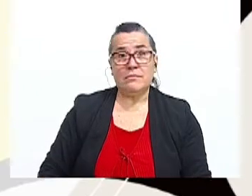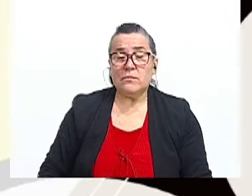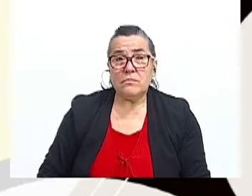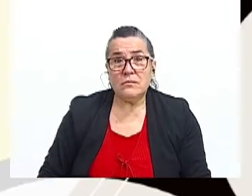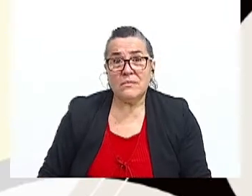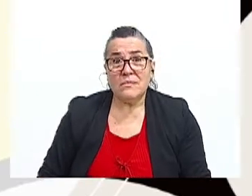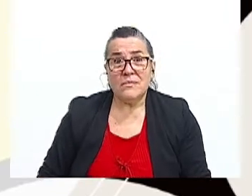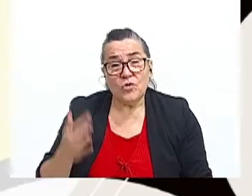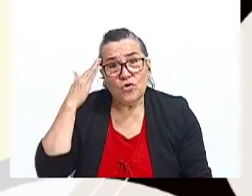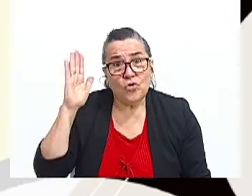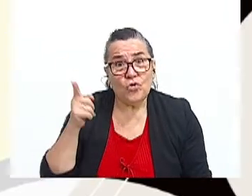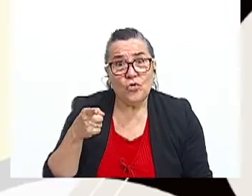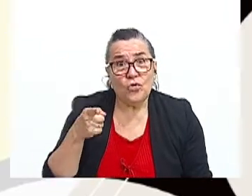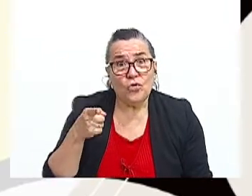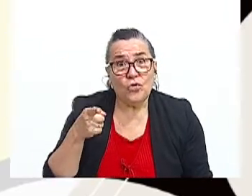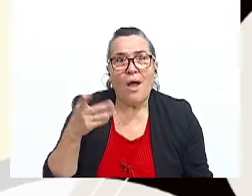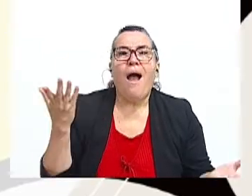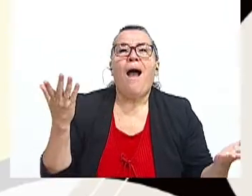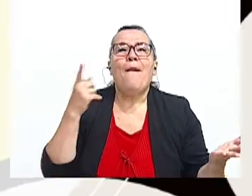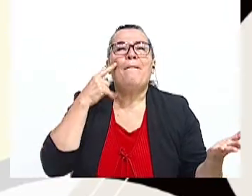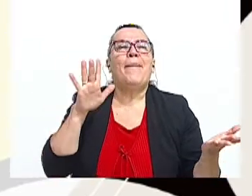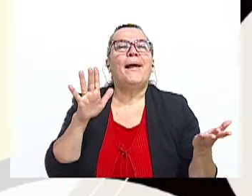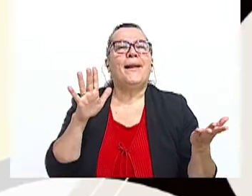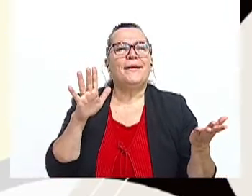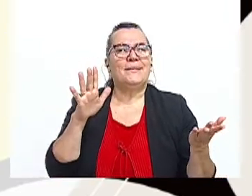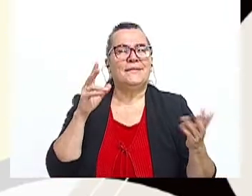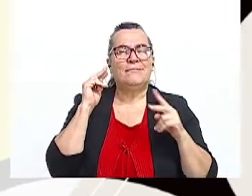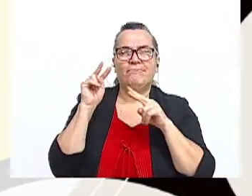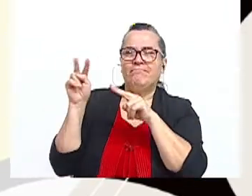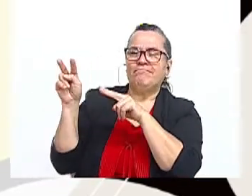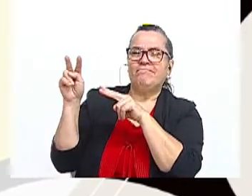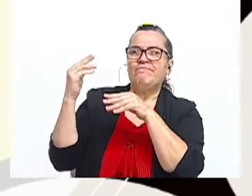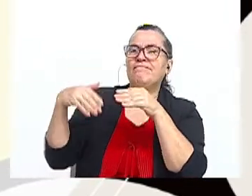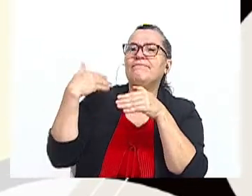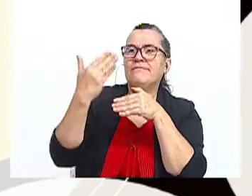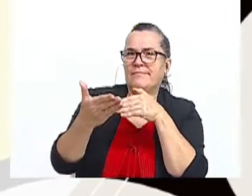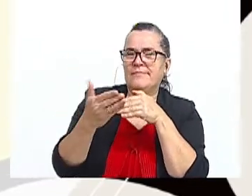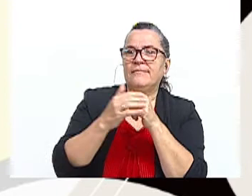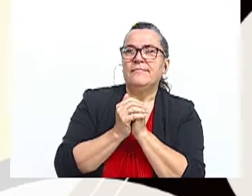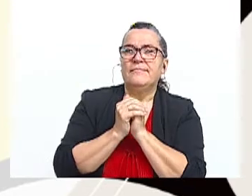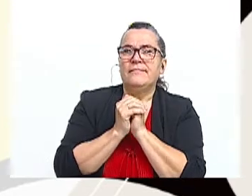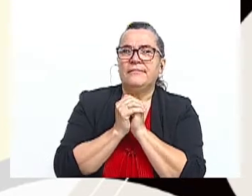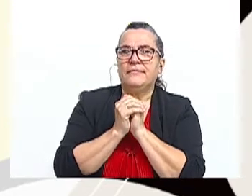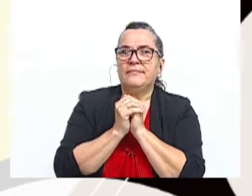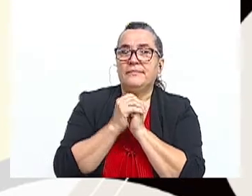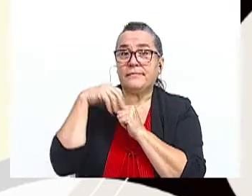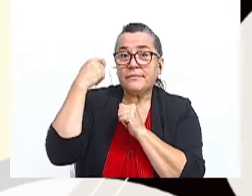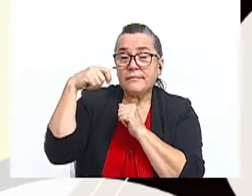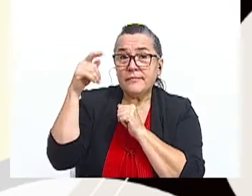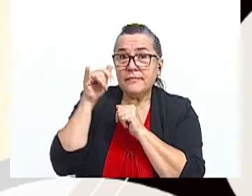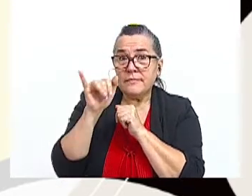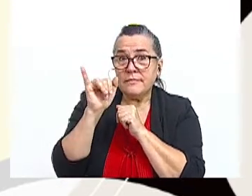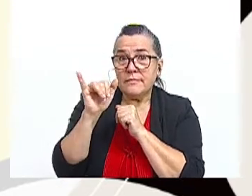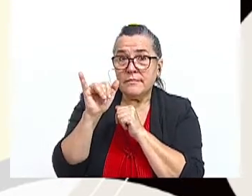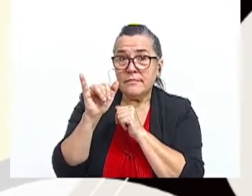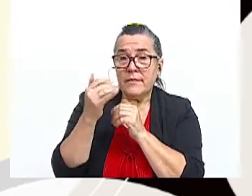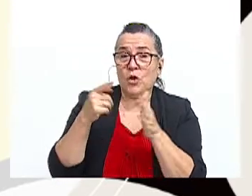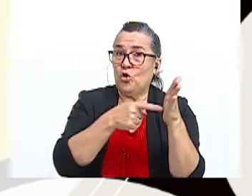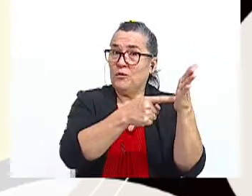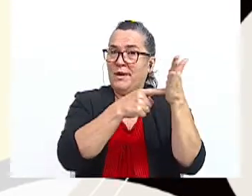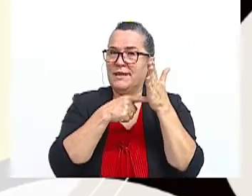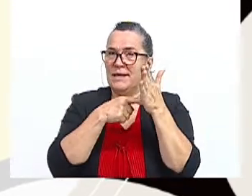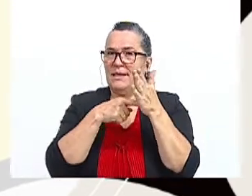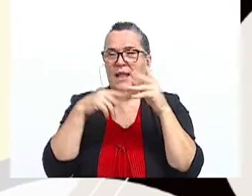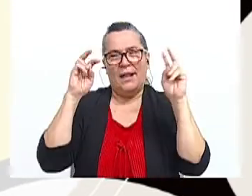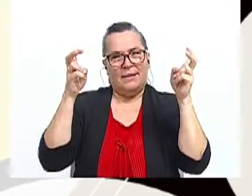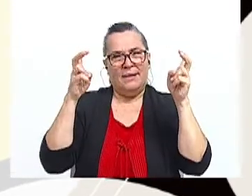No. Bueno, ¿qué les parece si vemos el siguiente video que nos presenta el